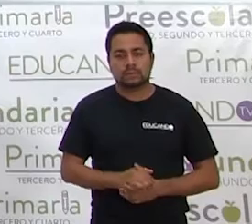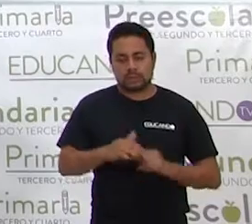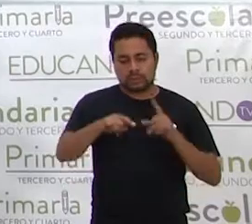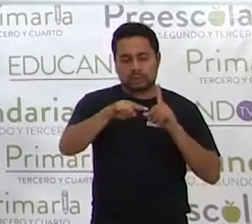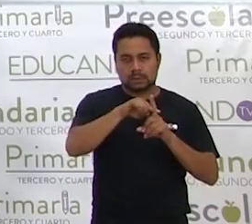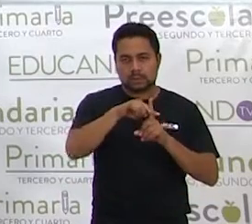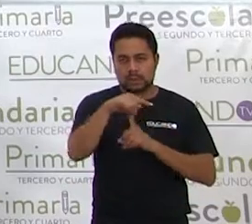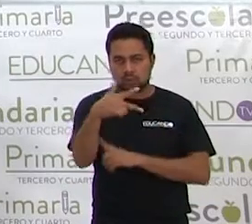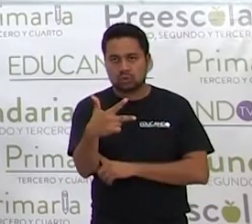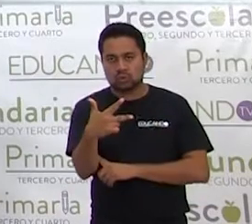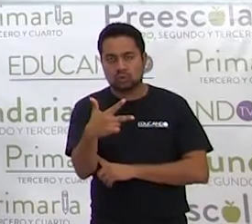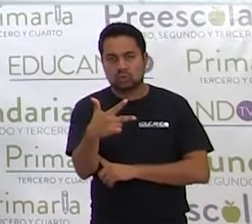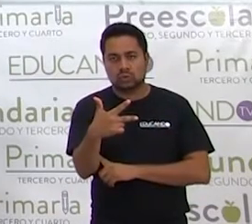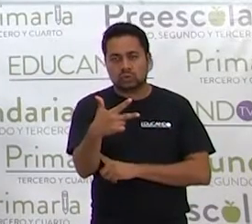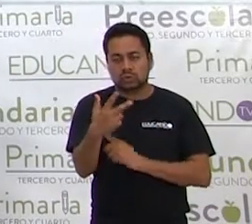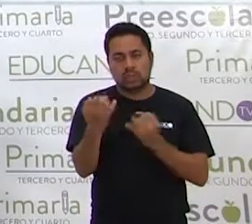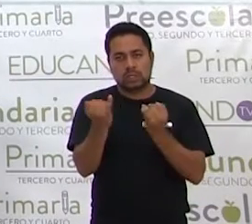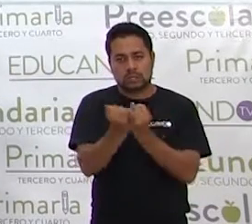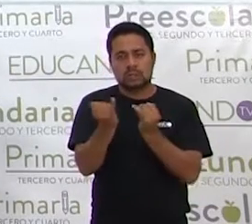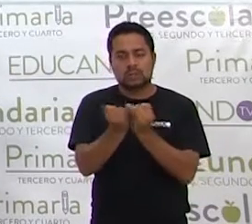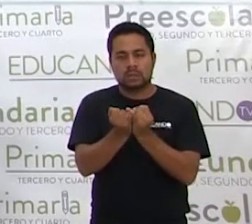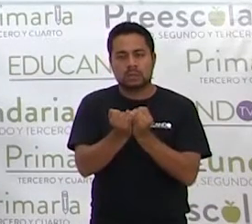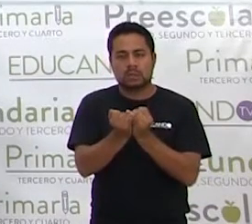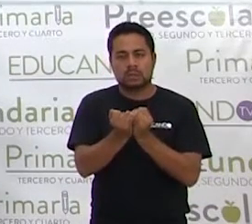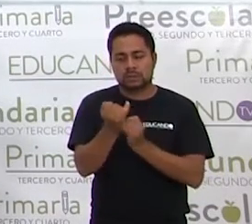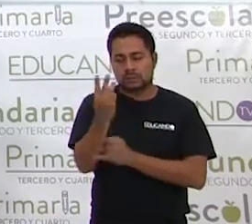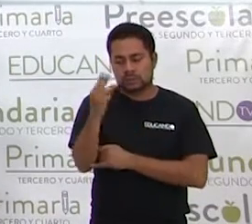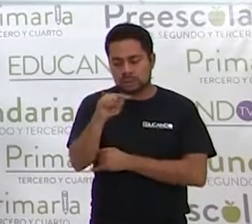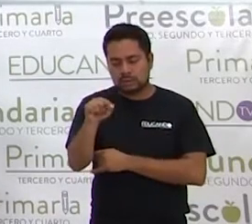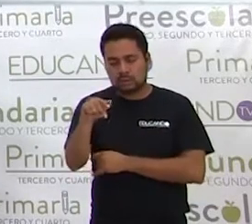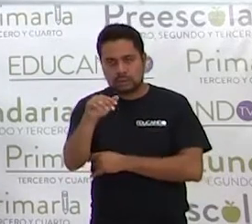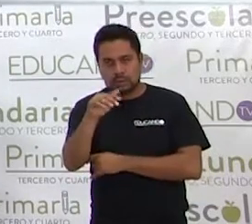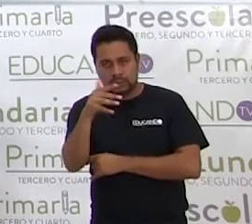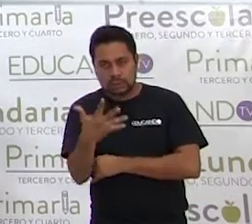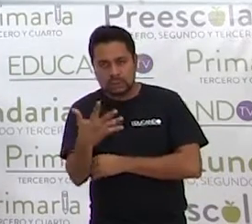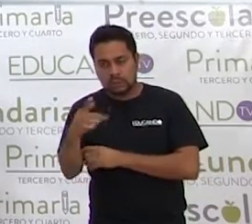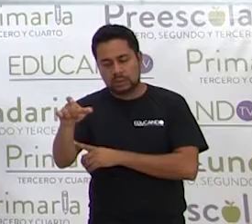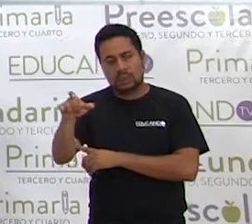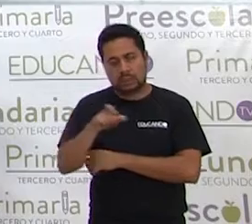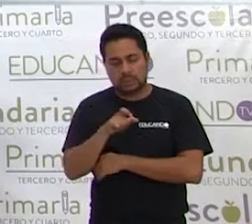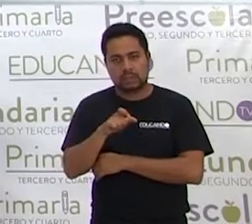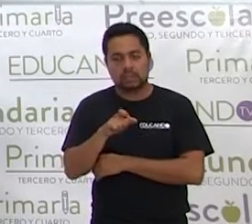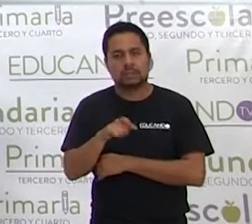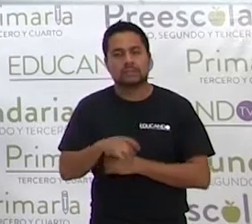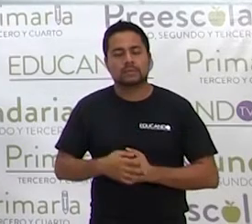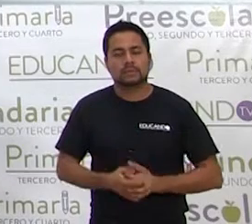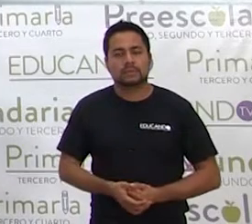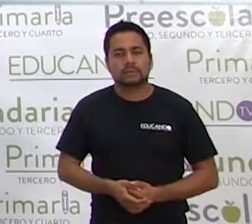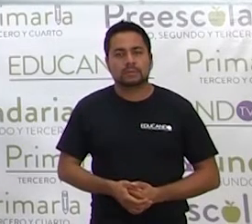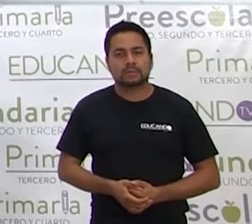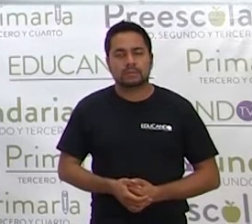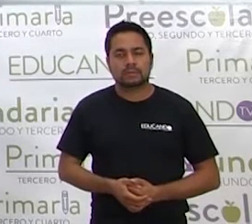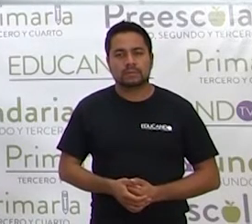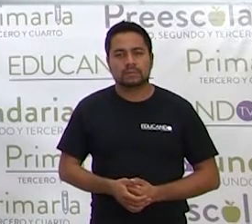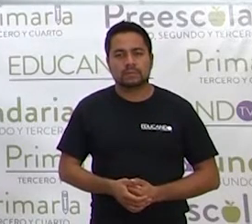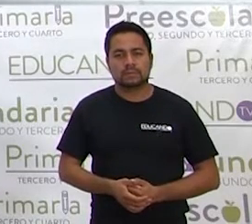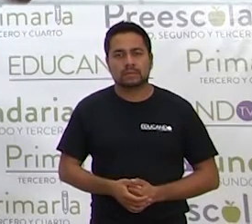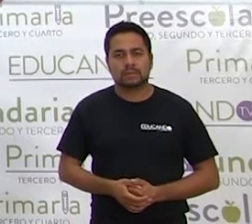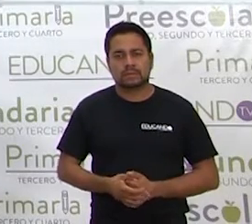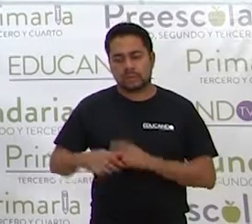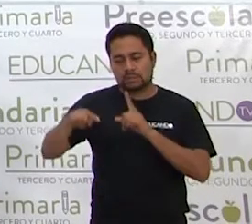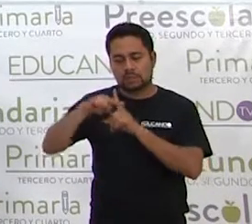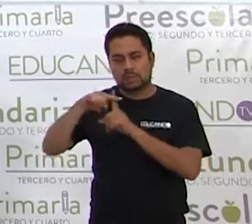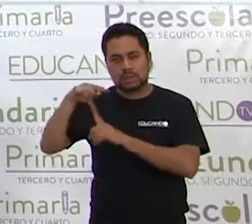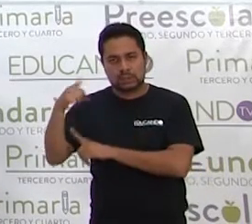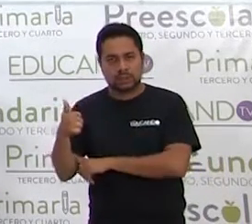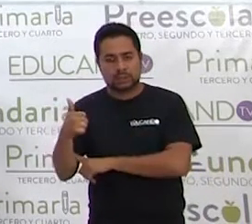8 igual a tres quintos de x + 6